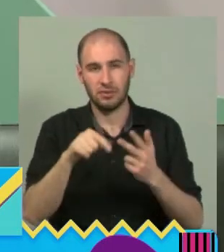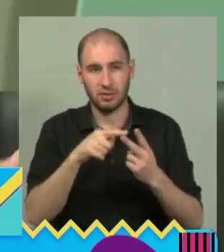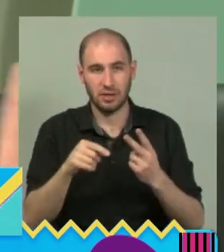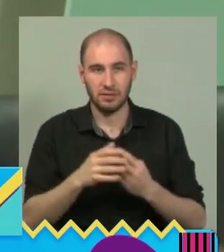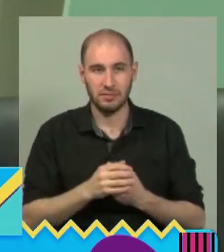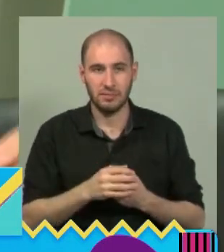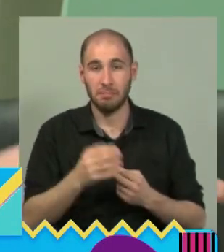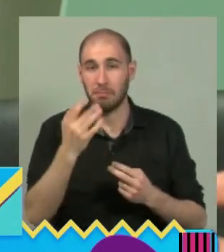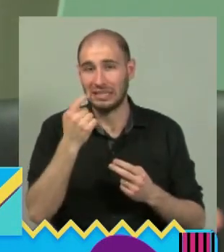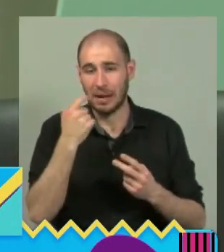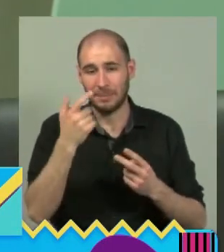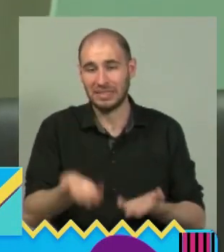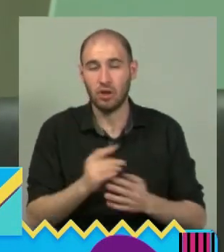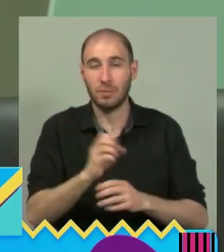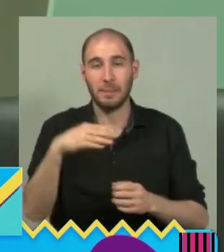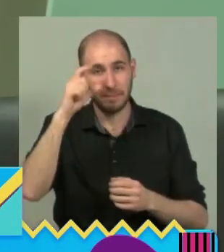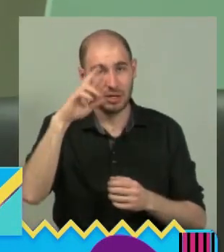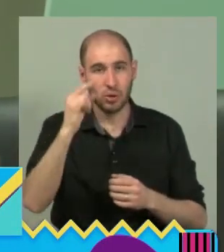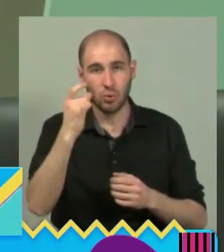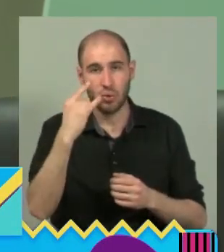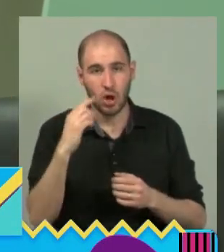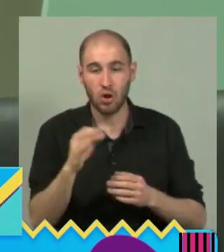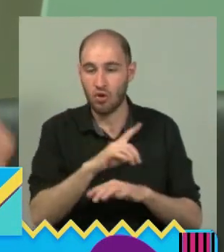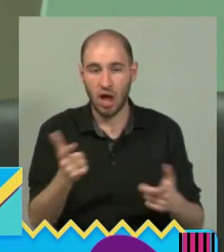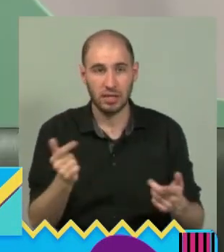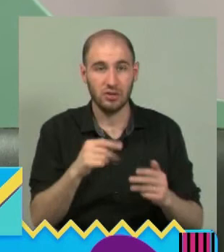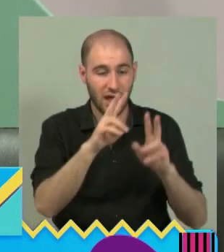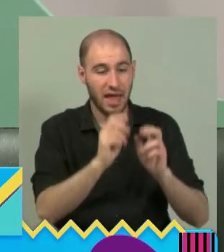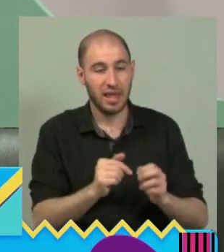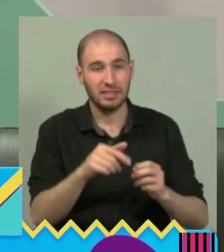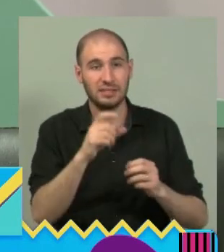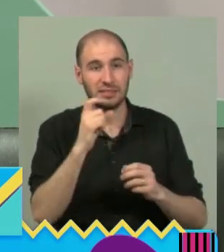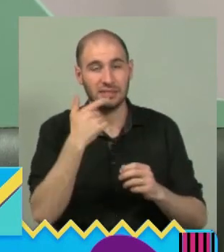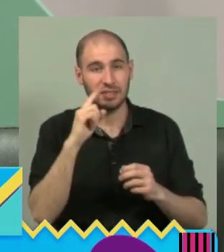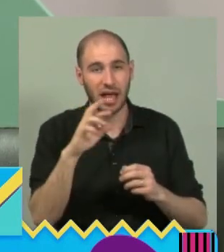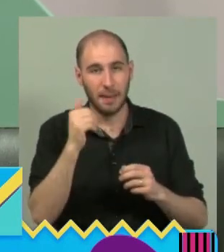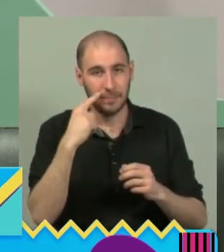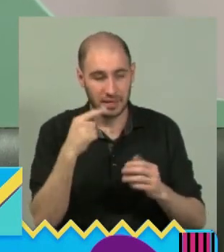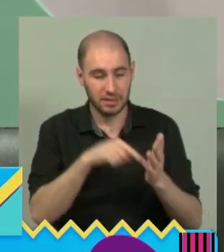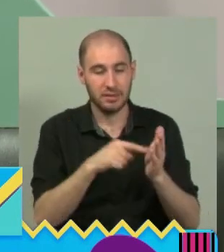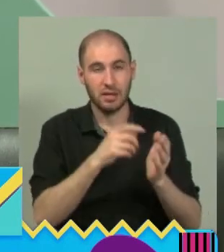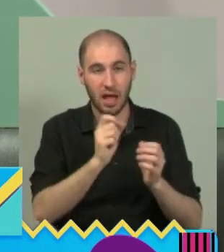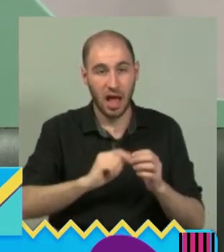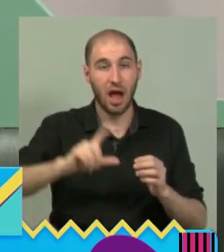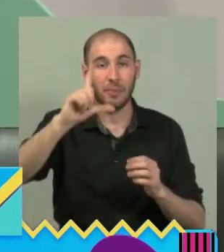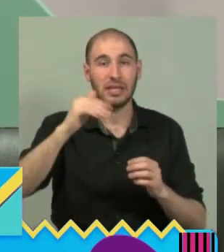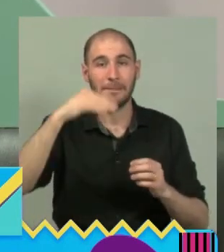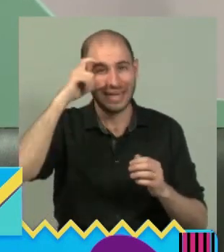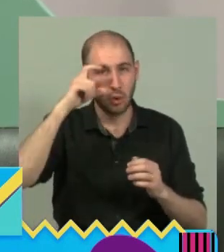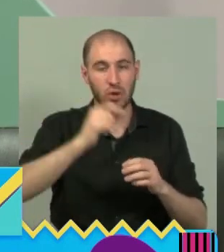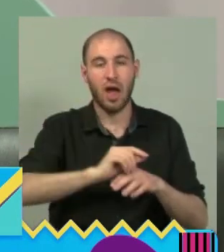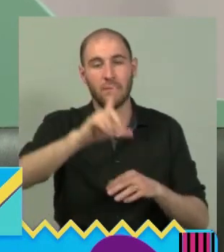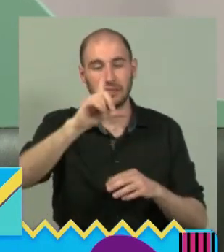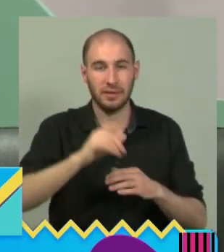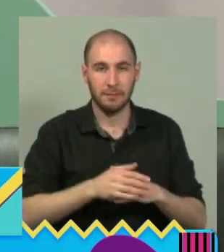No, metales pesados no, porque mercurio no había. Nosotros tenemos análisis del CIPCAMI, en donde se ha incrementado el mercurio. En